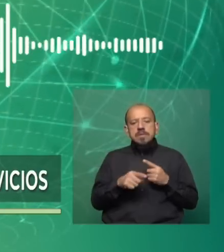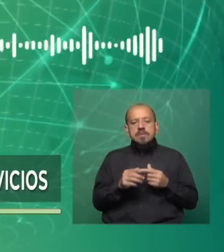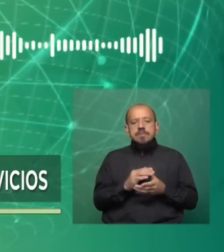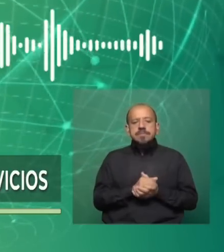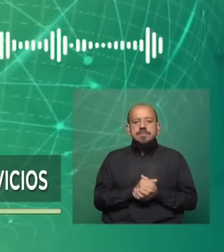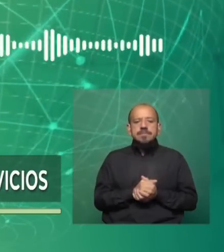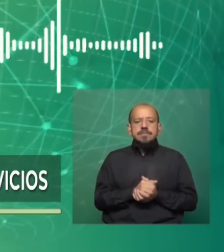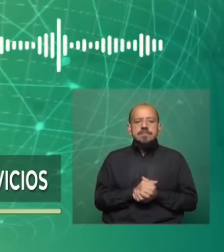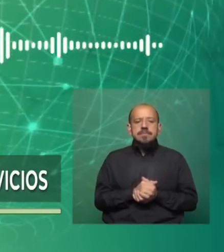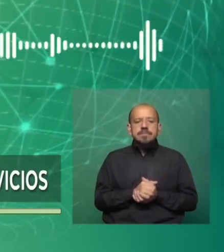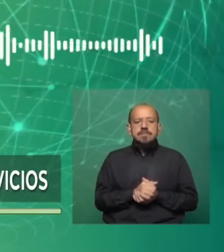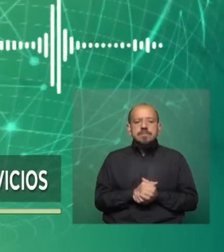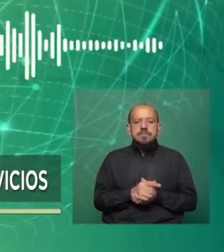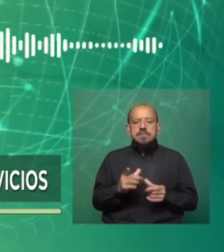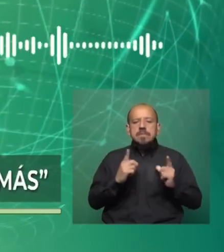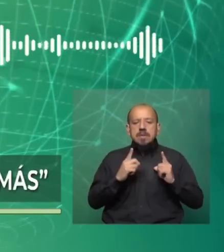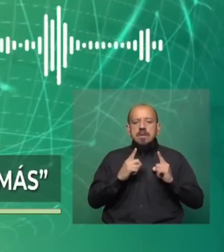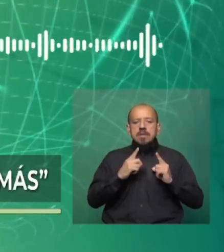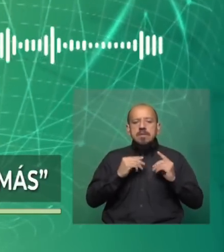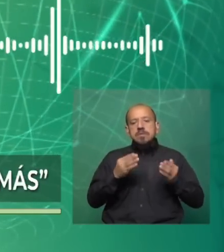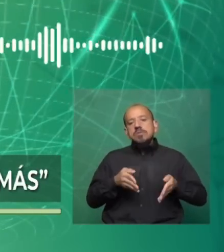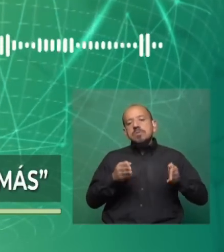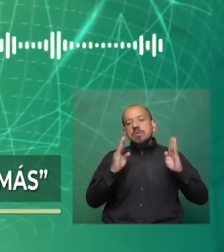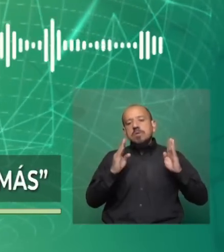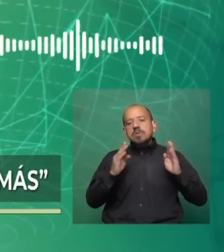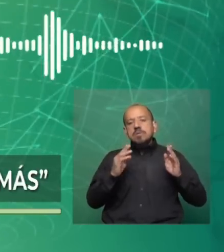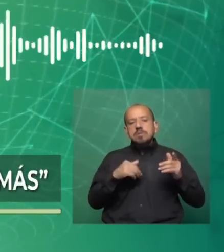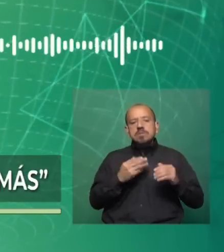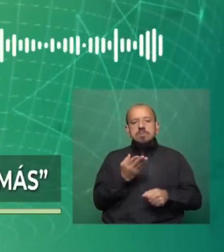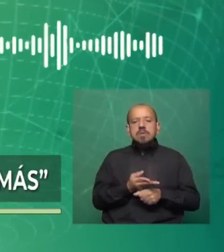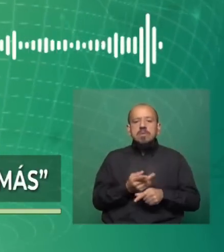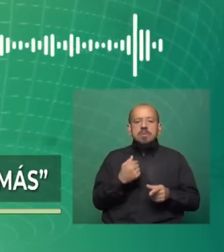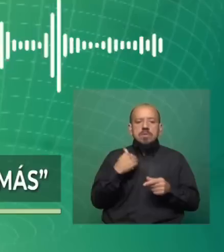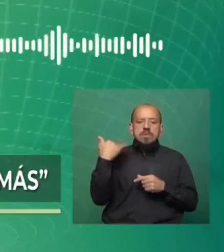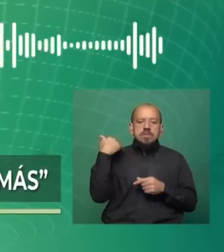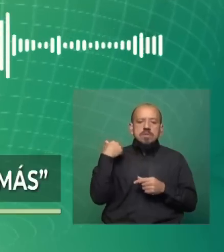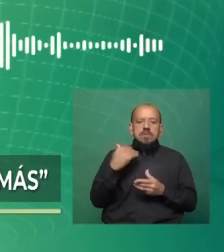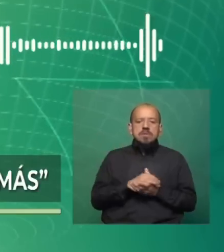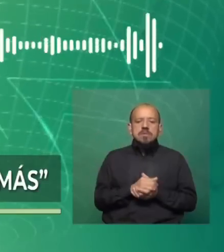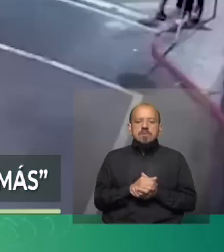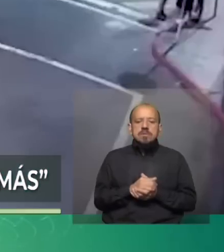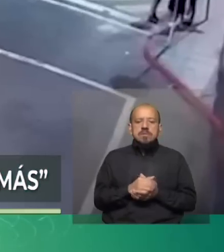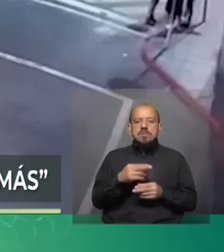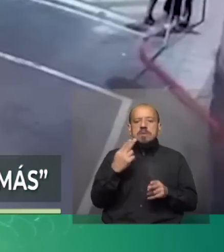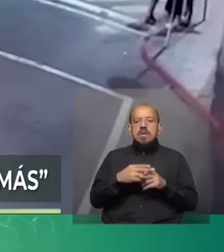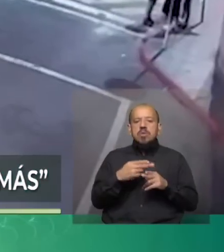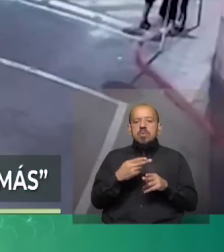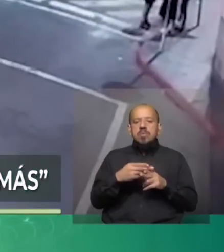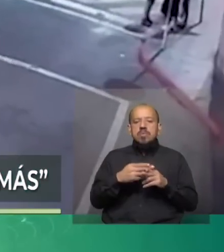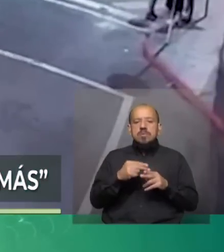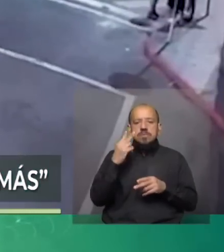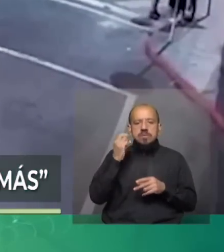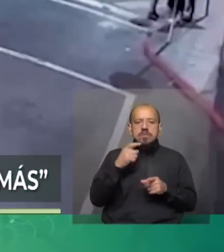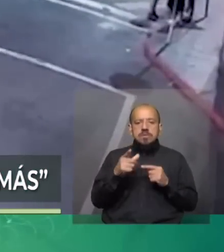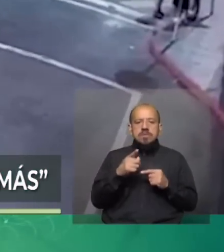vuelta avísame de Pablo Te espero ahí en la tarde ejecutiva pedí conmigo nomás luego Pásame el nombre del boliche para darle